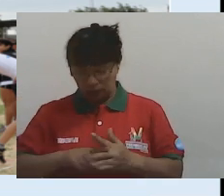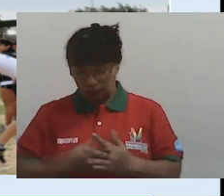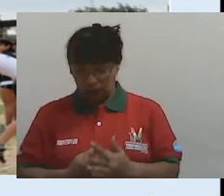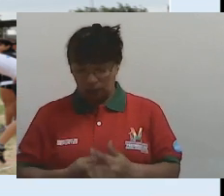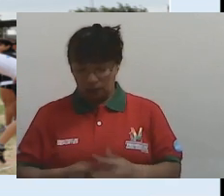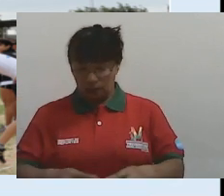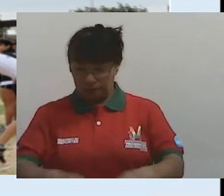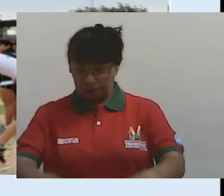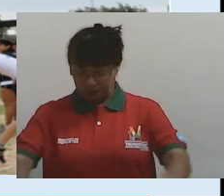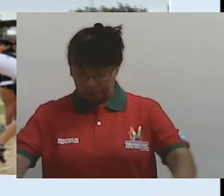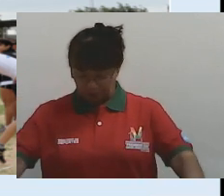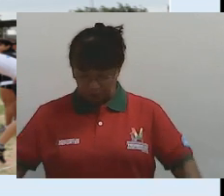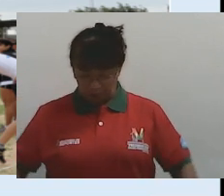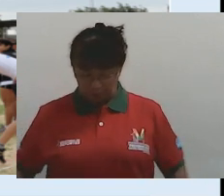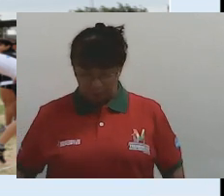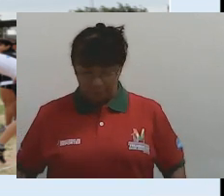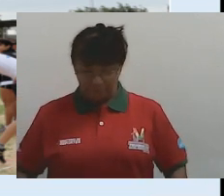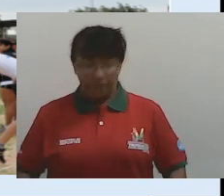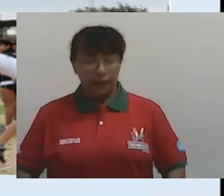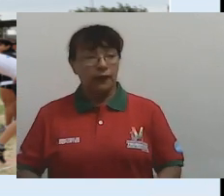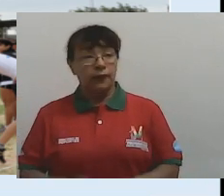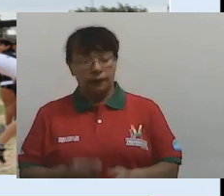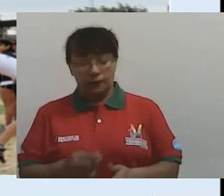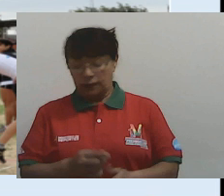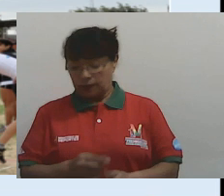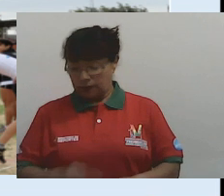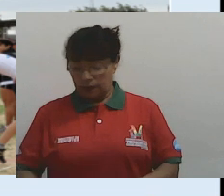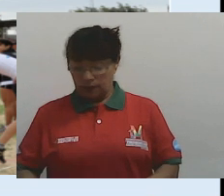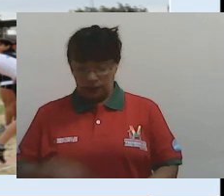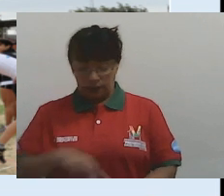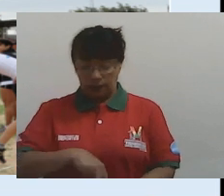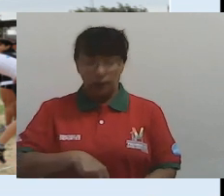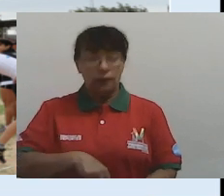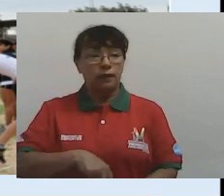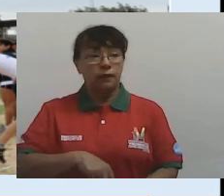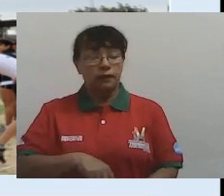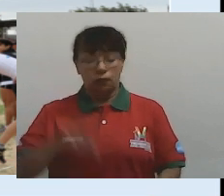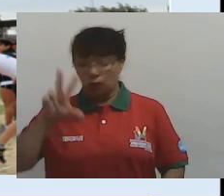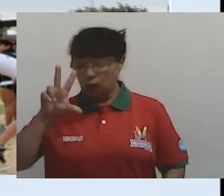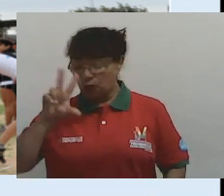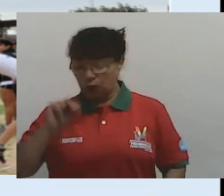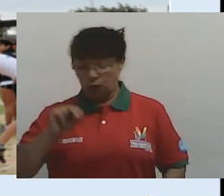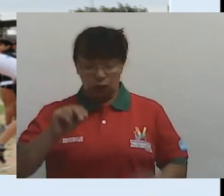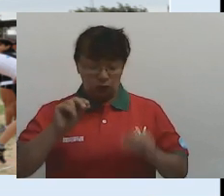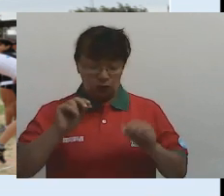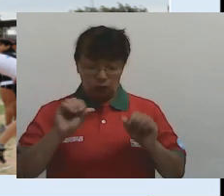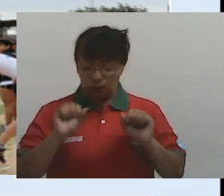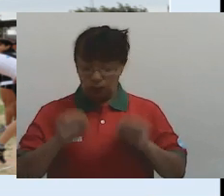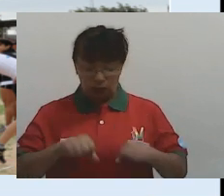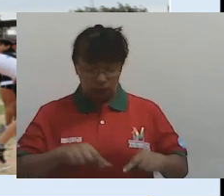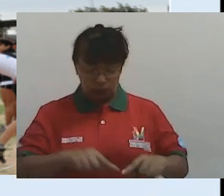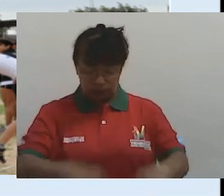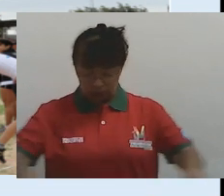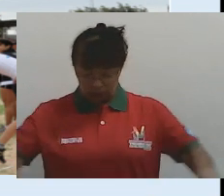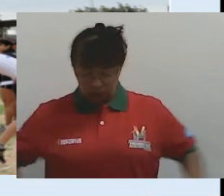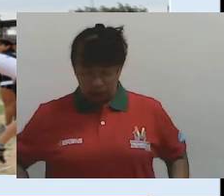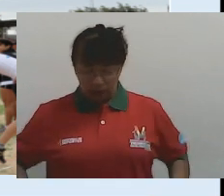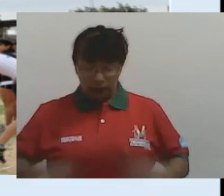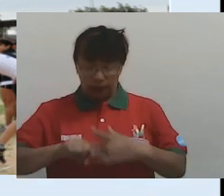divide el impulso de la caída. No puedo pisarlo al empezar el ejercicio,